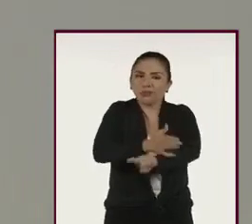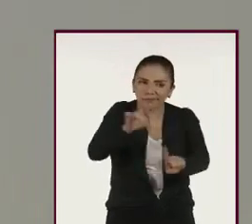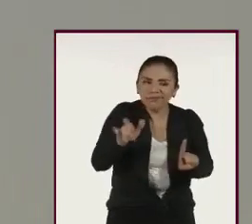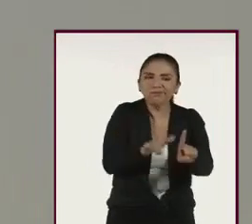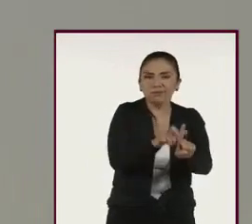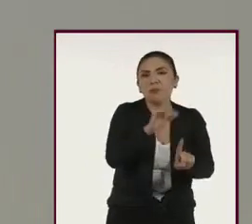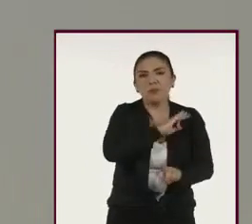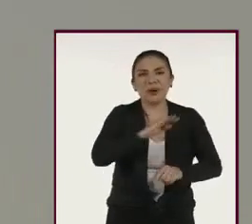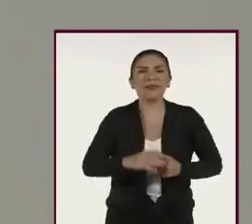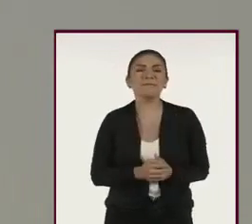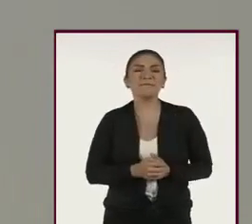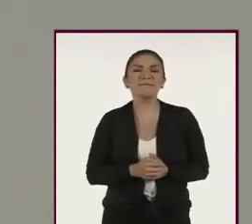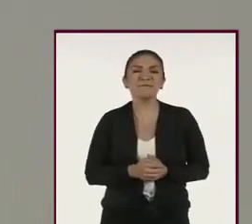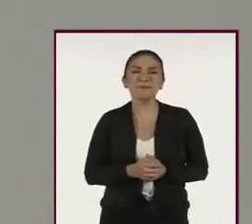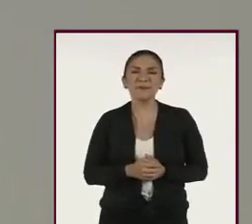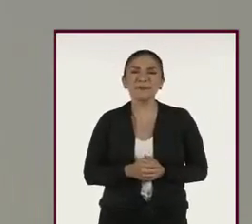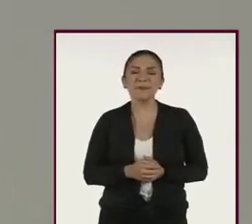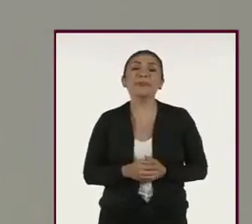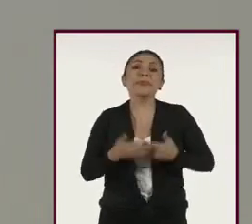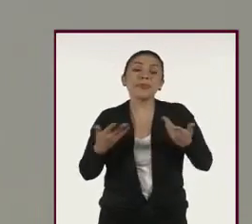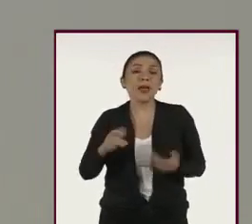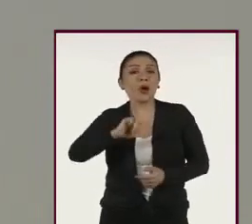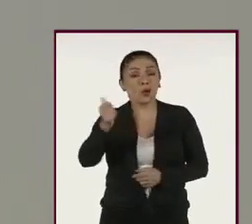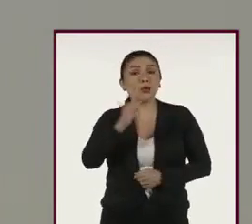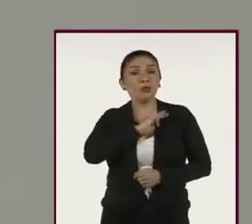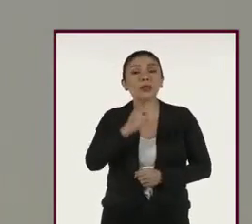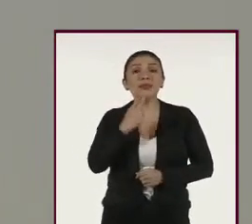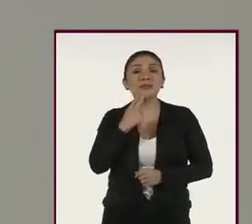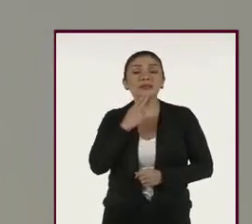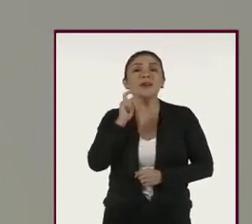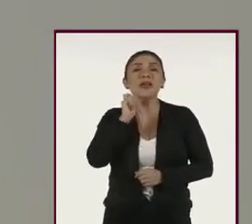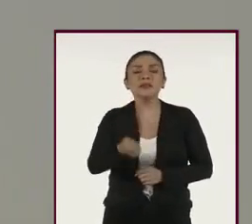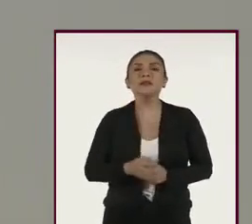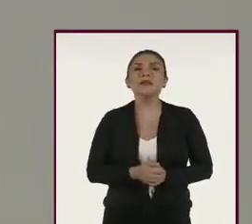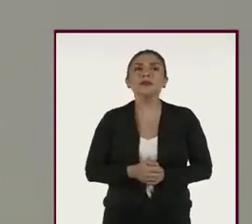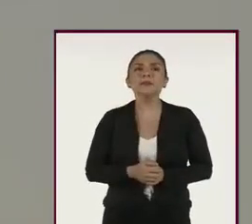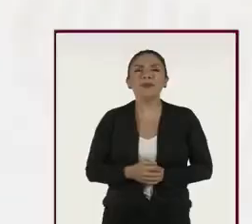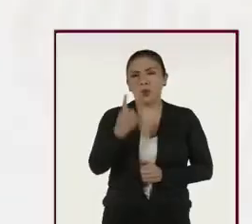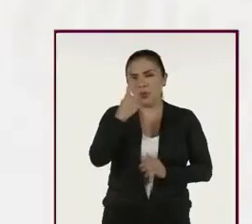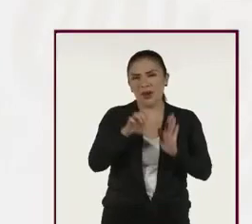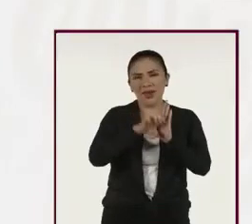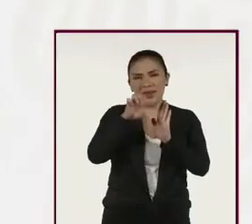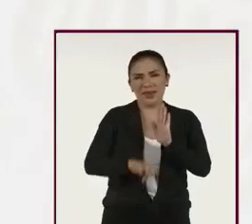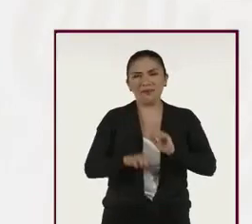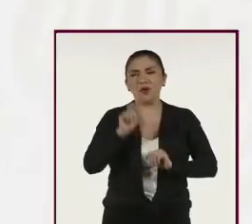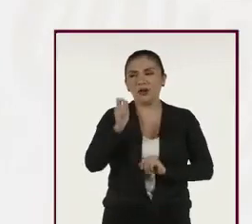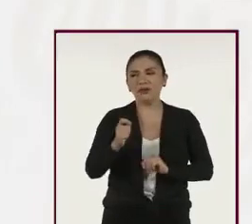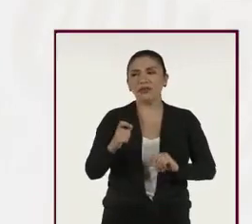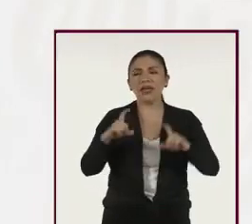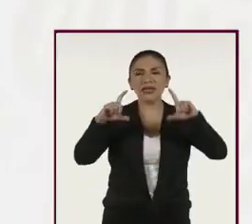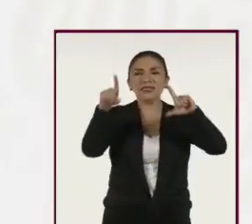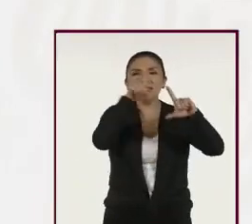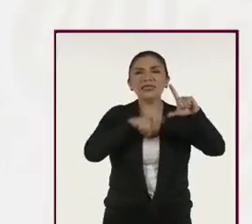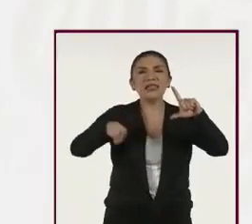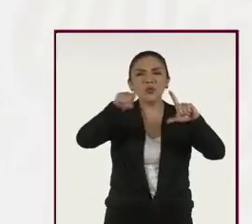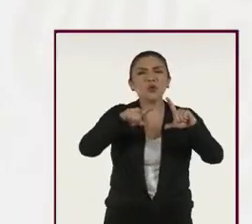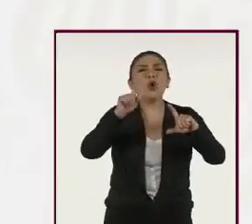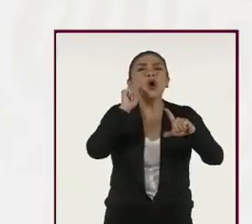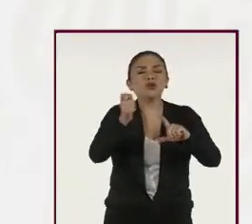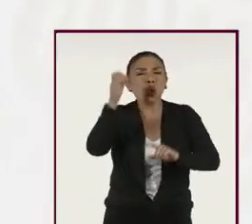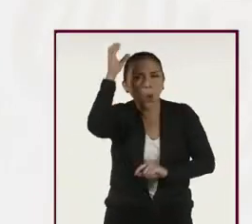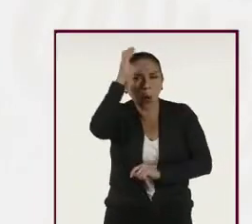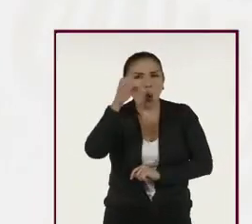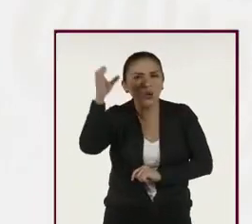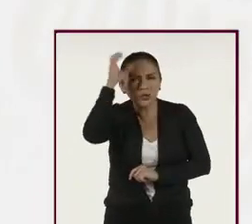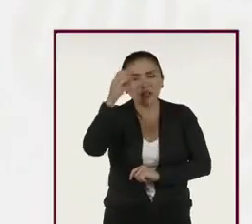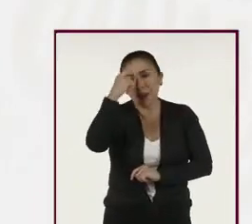riesgo. Bueno, finalmente algo que nos puede ayudar bastante es este ejemplo que les pongo, que es el círculo de la conciencia, para